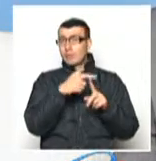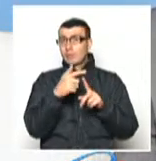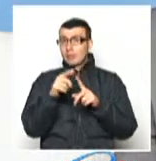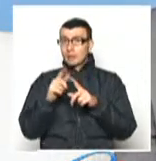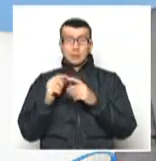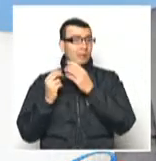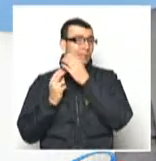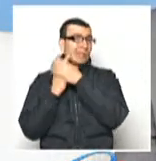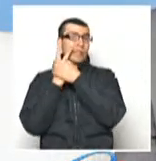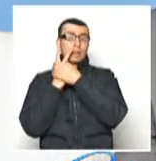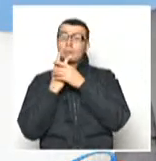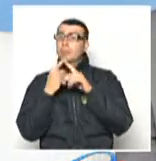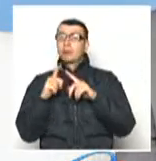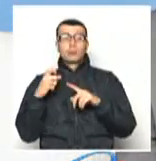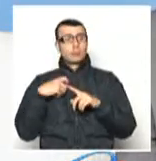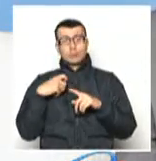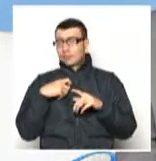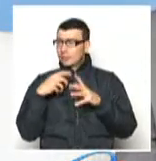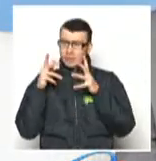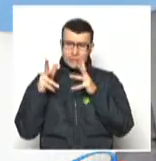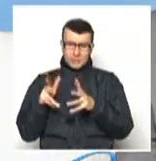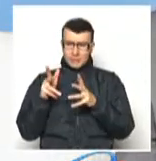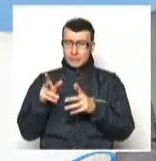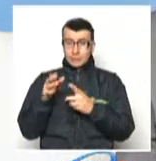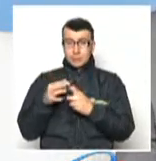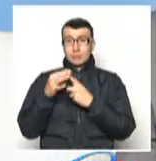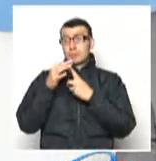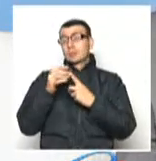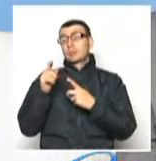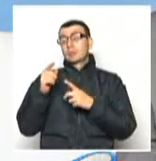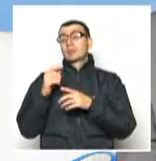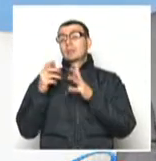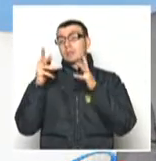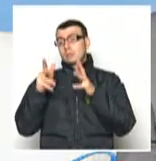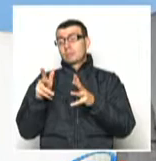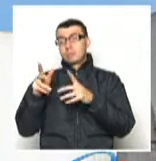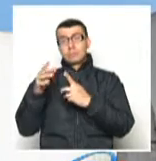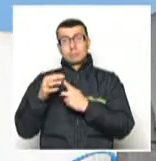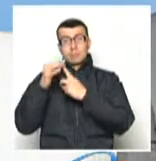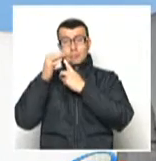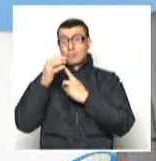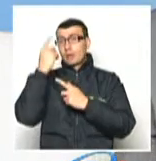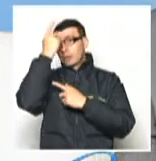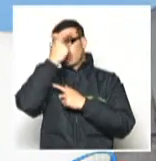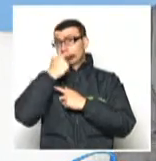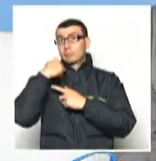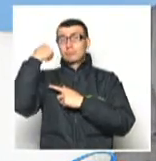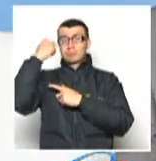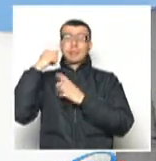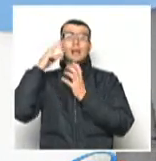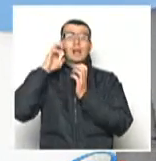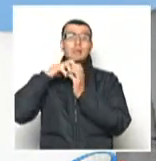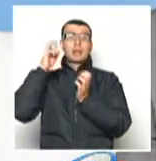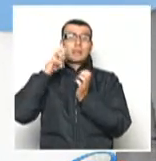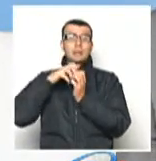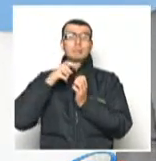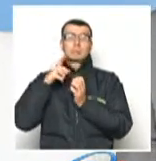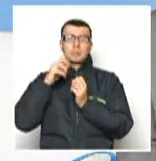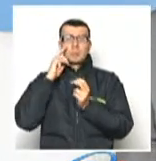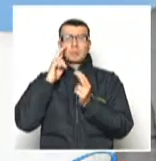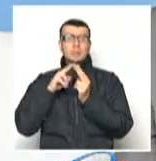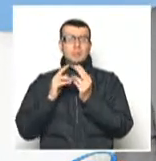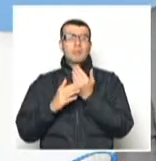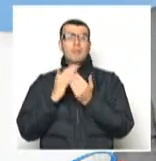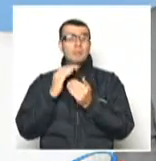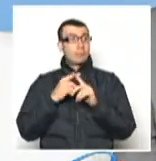pero nunca van a tener el entrenamiento de los maxilofaciales, que tienen un entrenamiento en el área cráneo maxilofacial. Entonces, para el maxilofacial, un